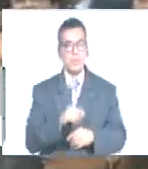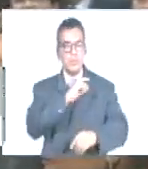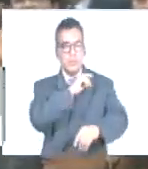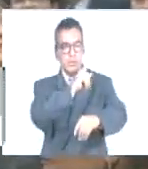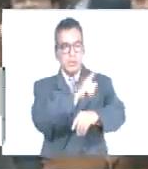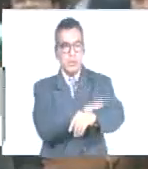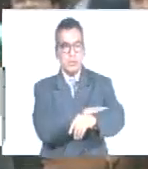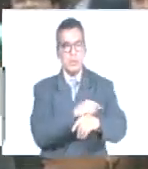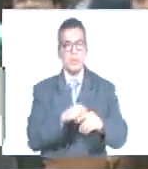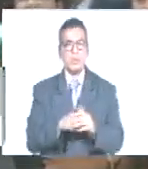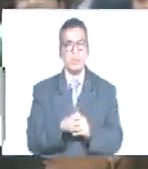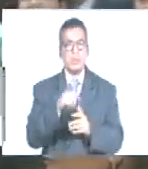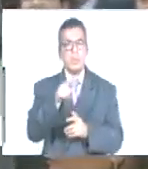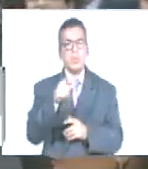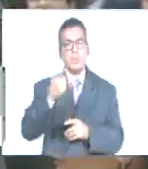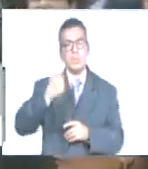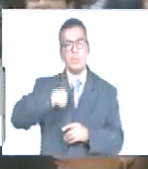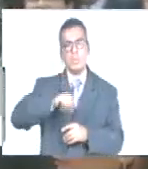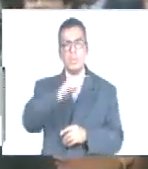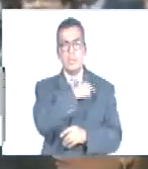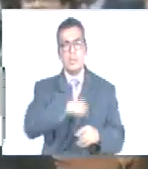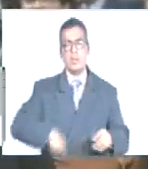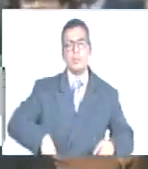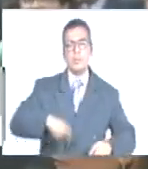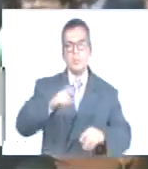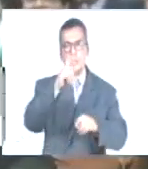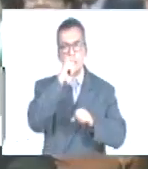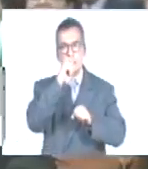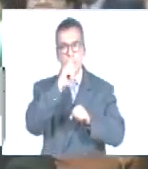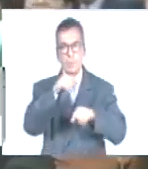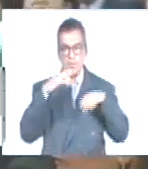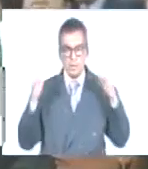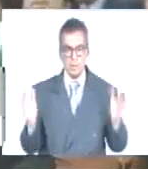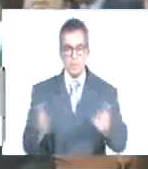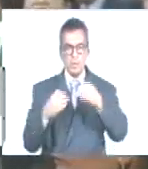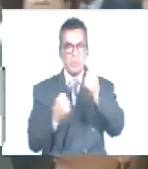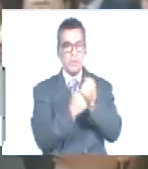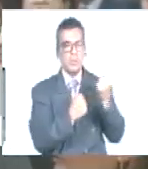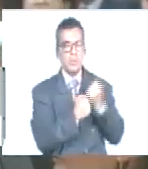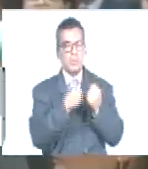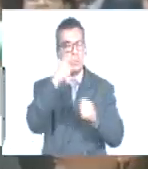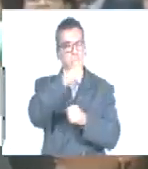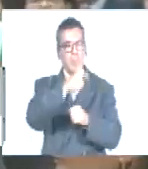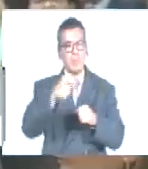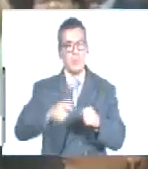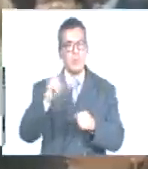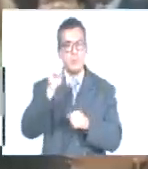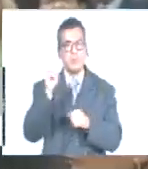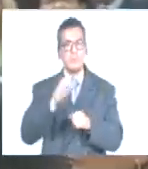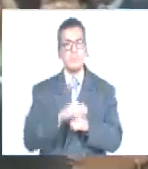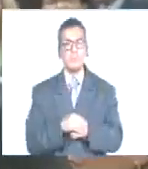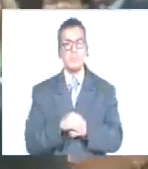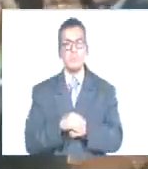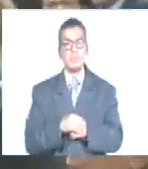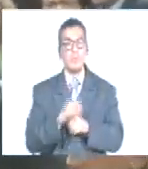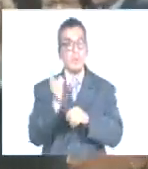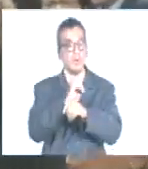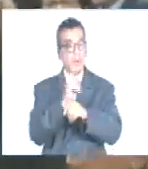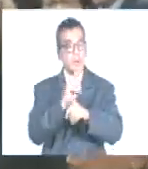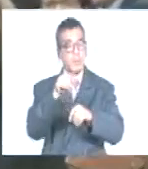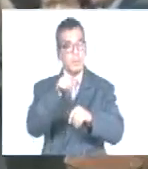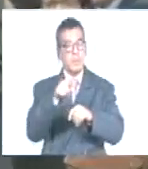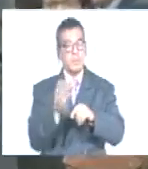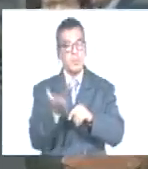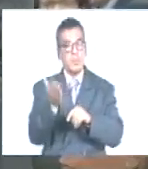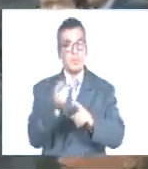fuerza y fortaleza que tiene el presidente Nicolás Maduro, apoyado por un pueblo venezolano. Muy rápidamente queremos